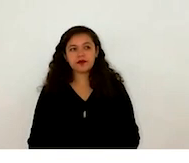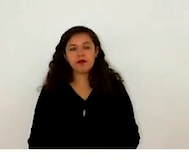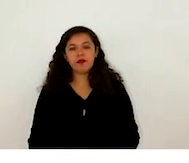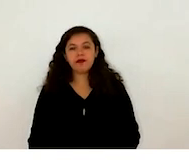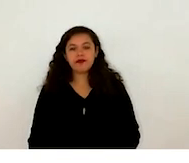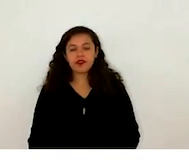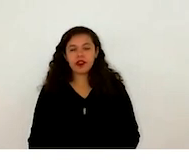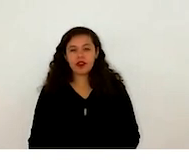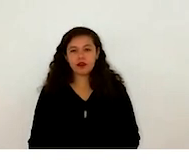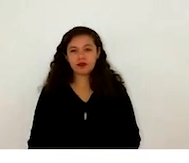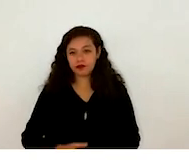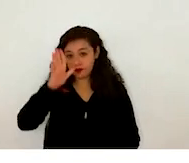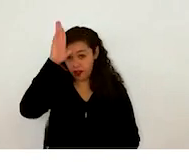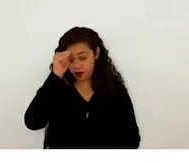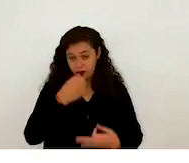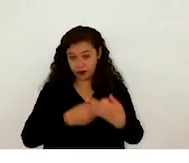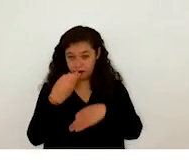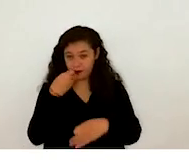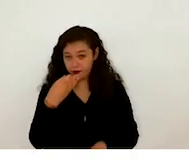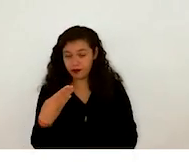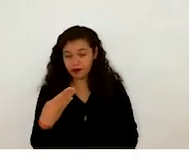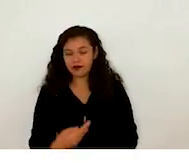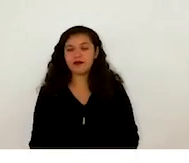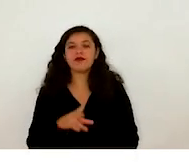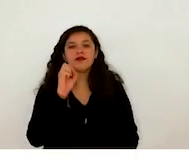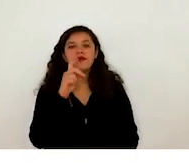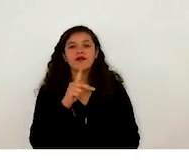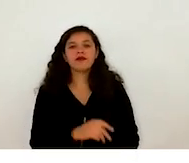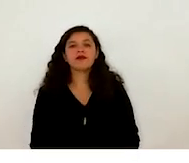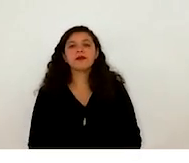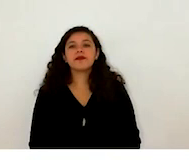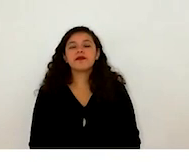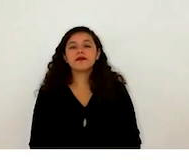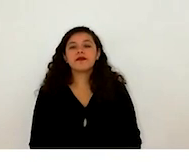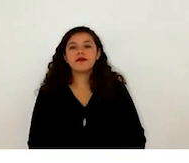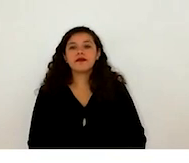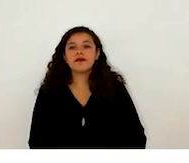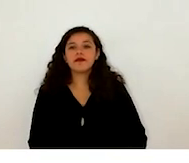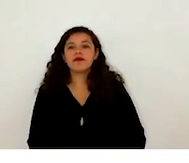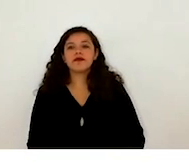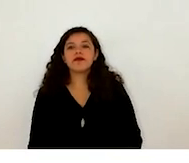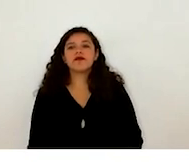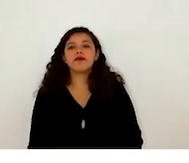si estamos de acuerdo hasta aquí ok y cómo